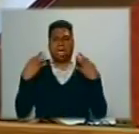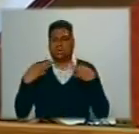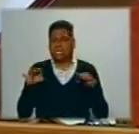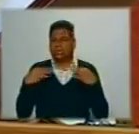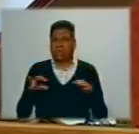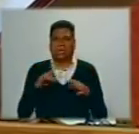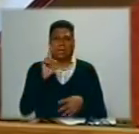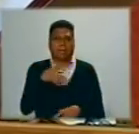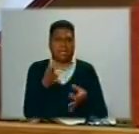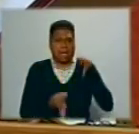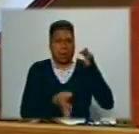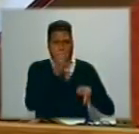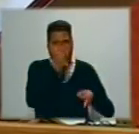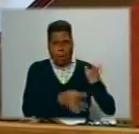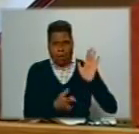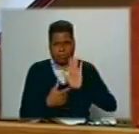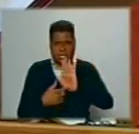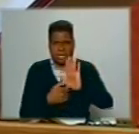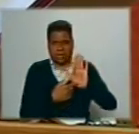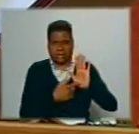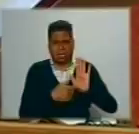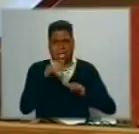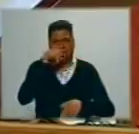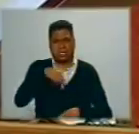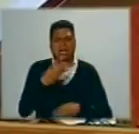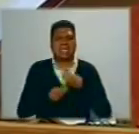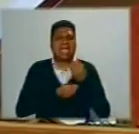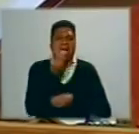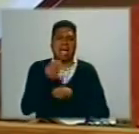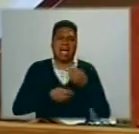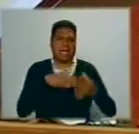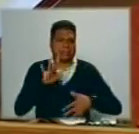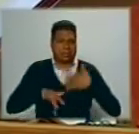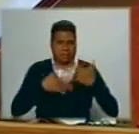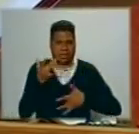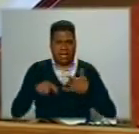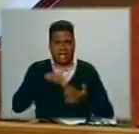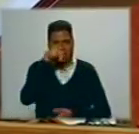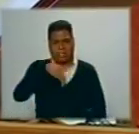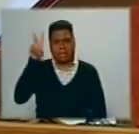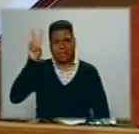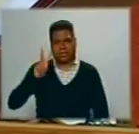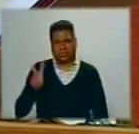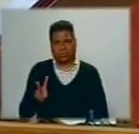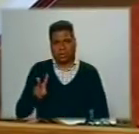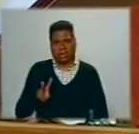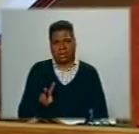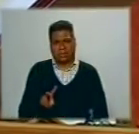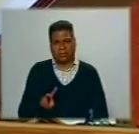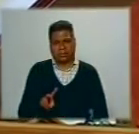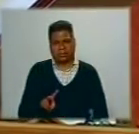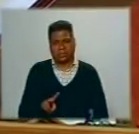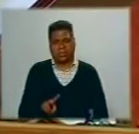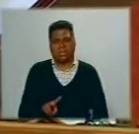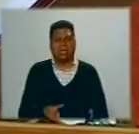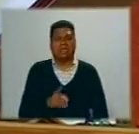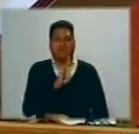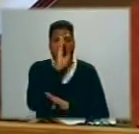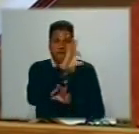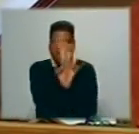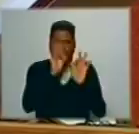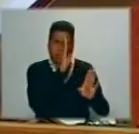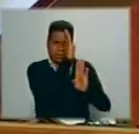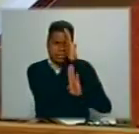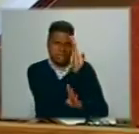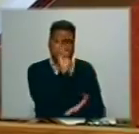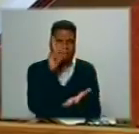privado, nacionales o extranjeras, que desarrollen actividades económicas en el territorio de la República Bolivariana de Venezuela, que directa o indirectamente